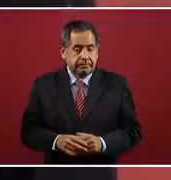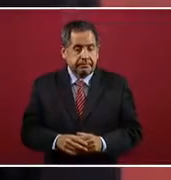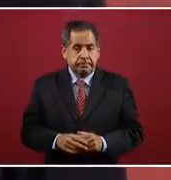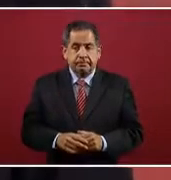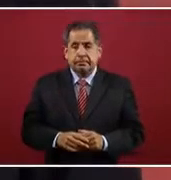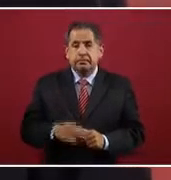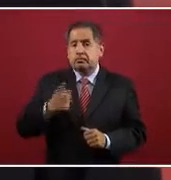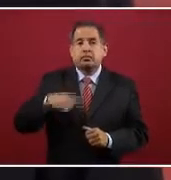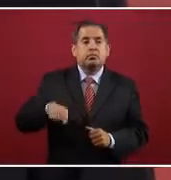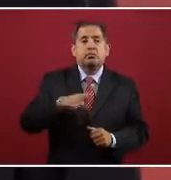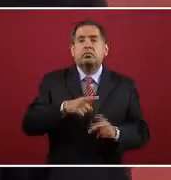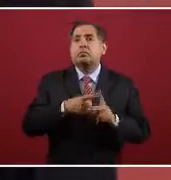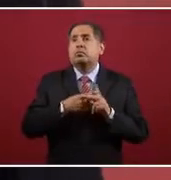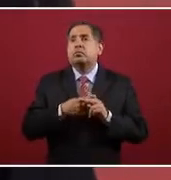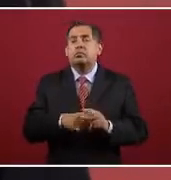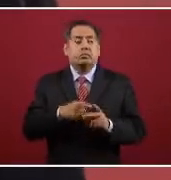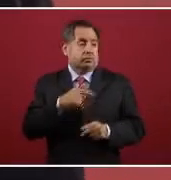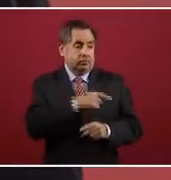empezaron